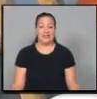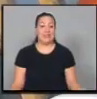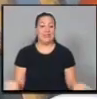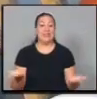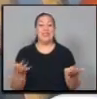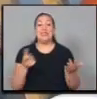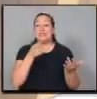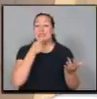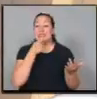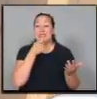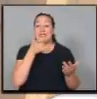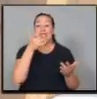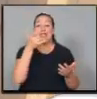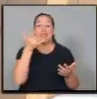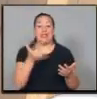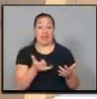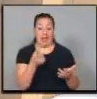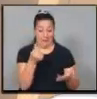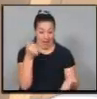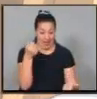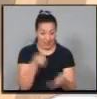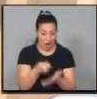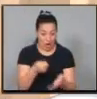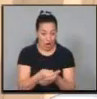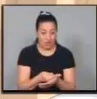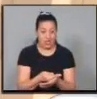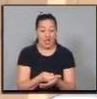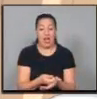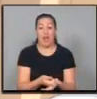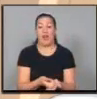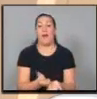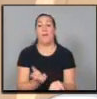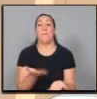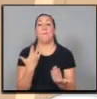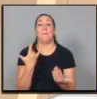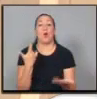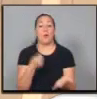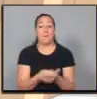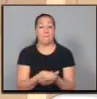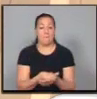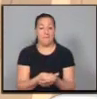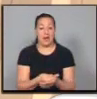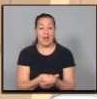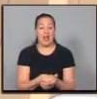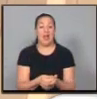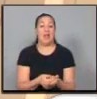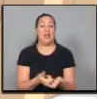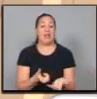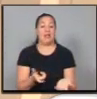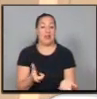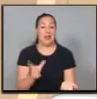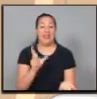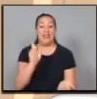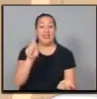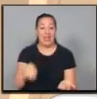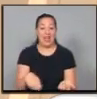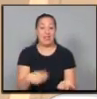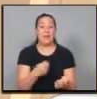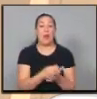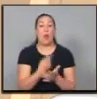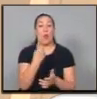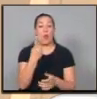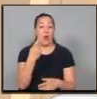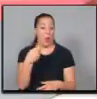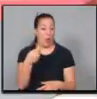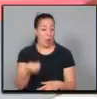si tenés, en caso de que tengas el efectivo, ¿no? Claro, o para poder pagar, o el cupo en la tarjeta para poder pagar una sola cuota, que casi nadie lo